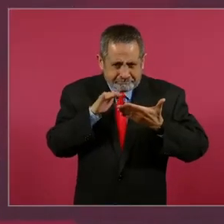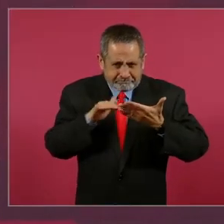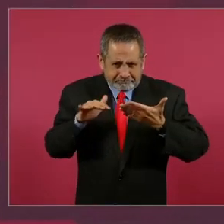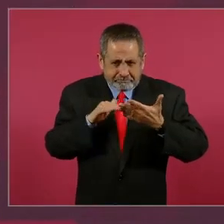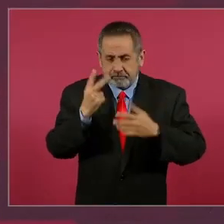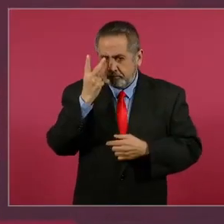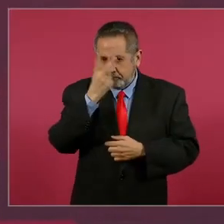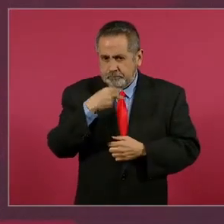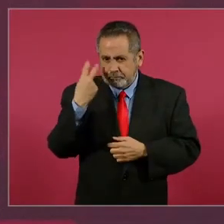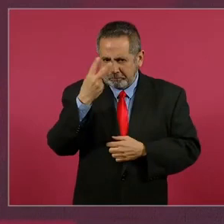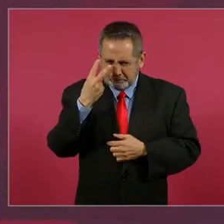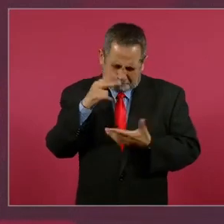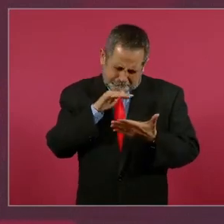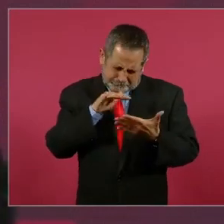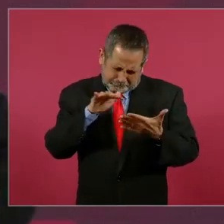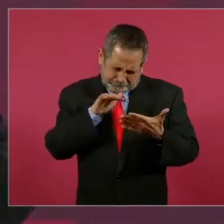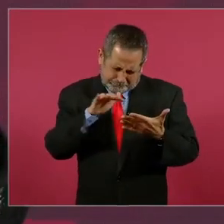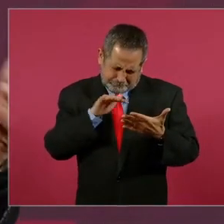2 horas,